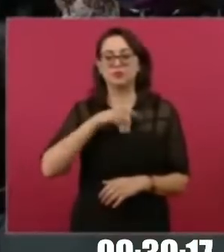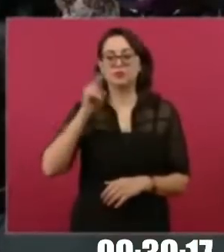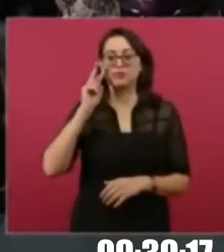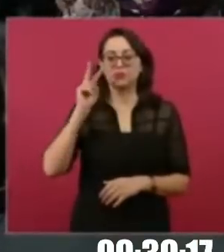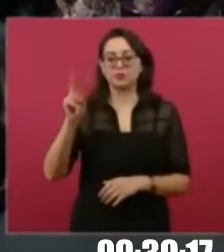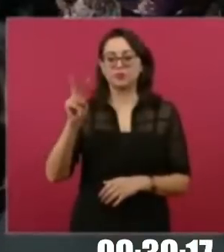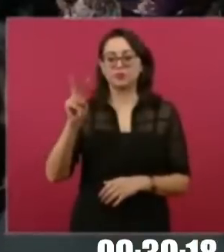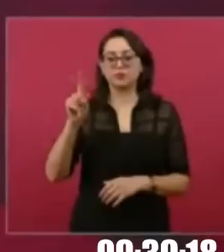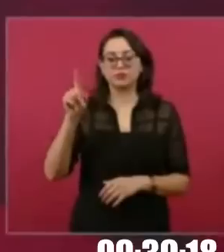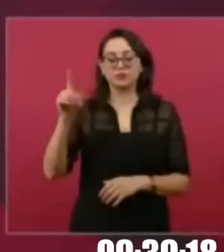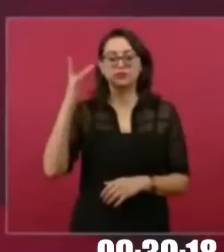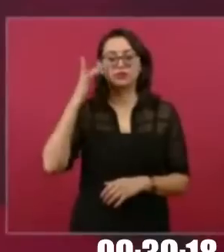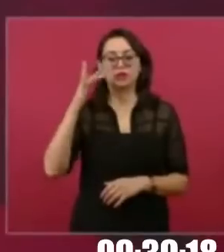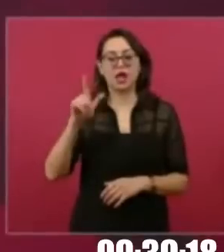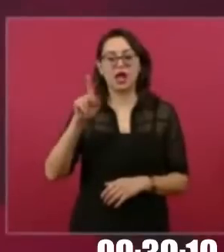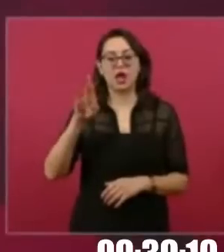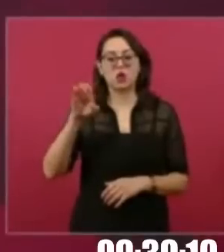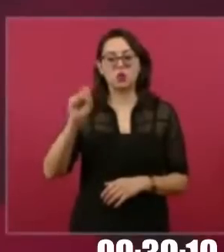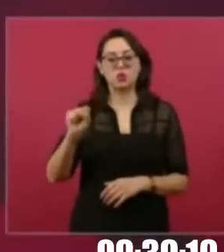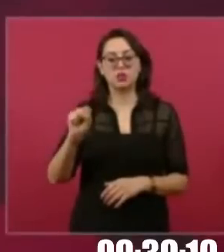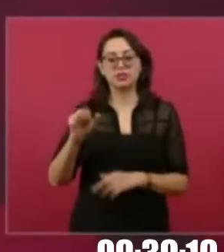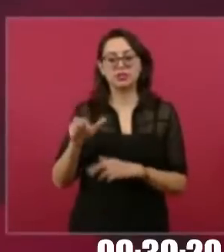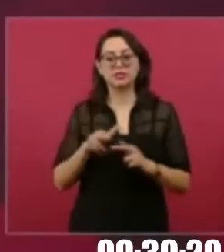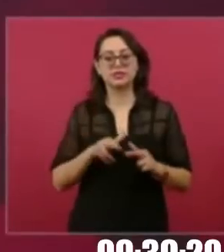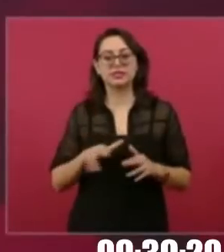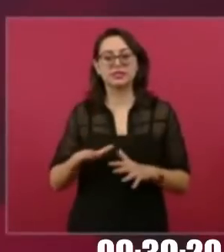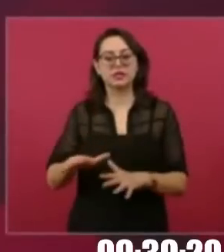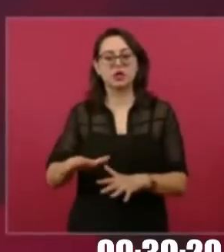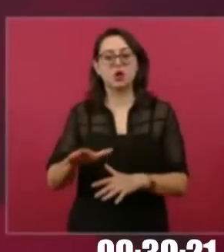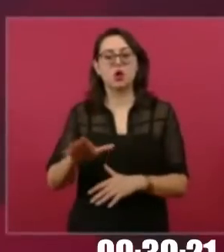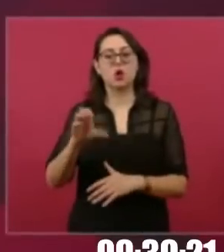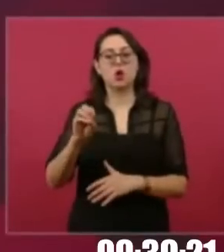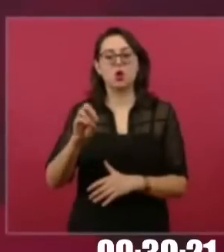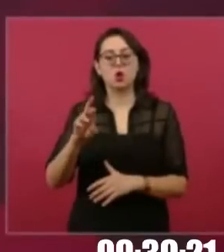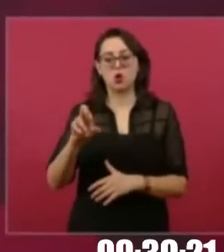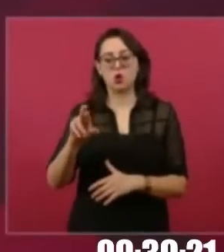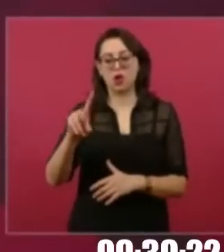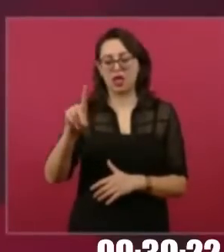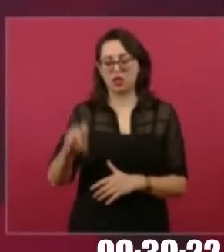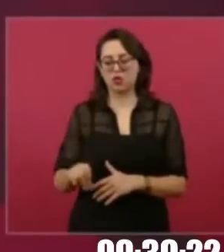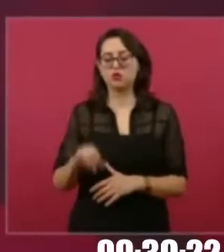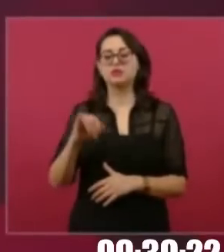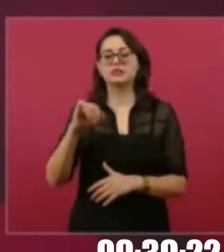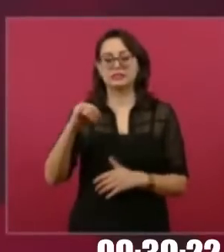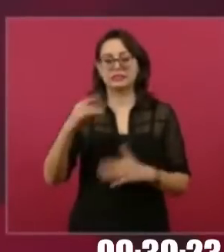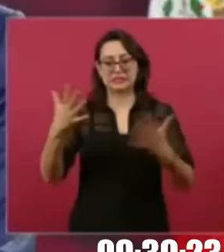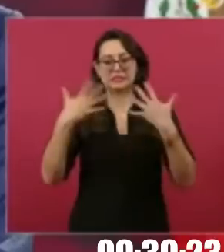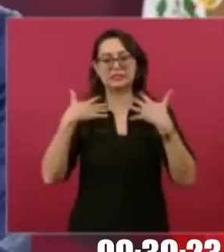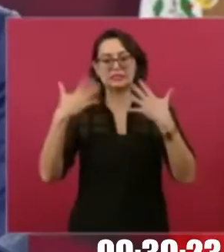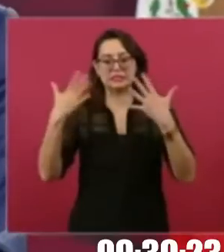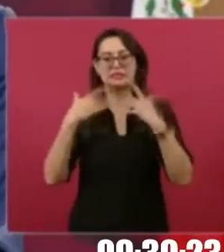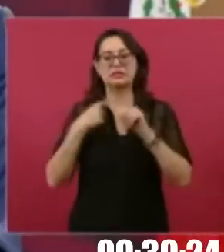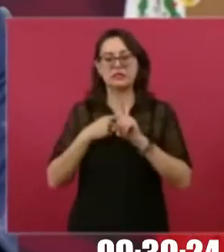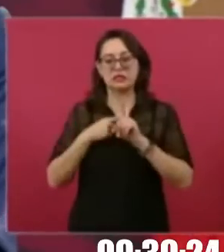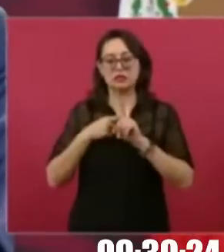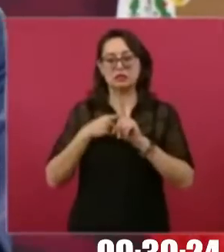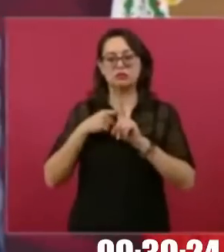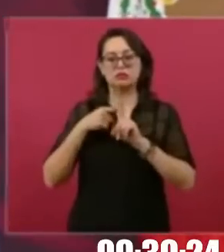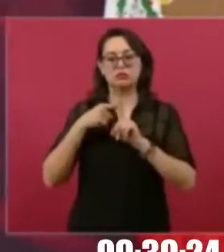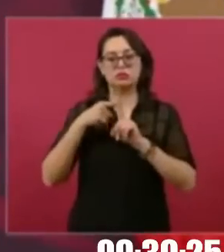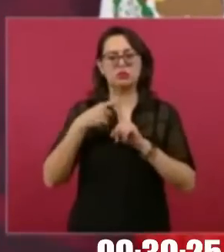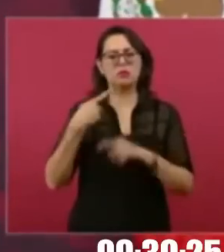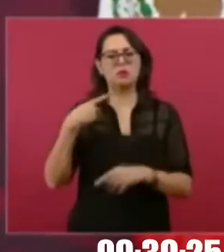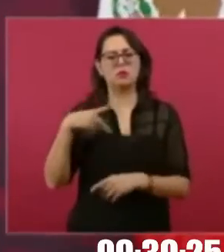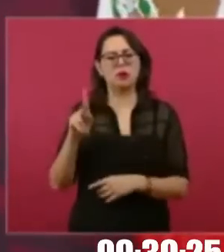está este alta pero ahí llega a más grados